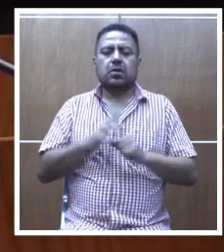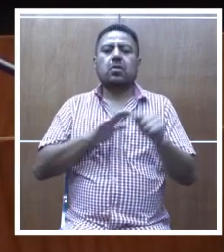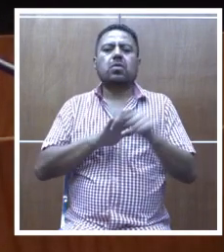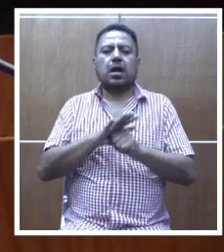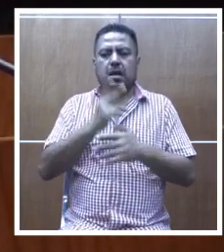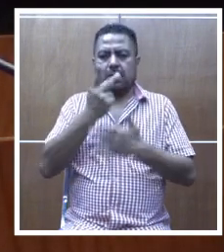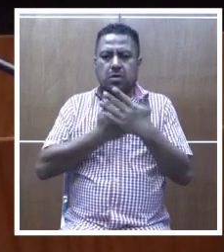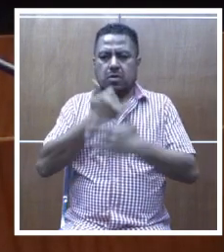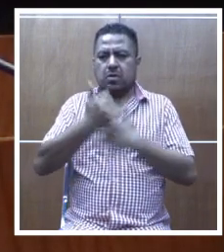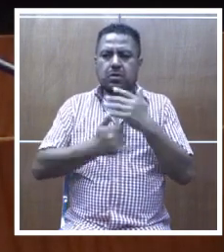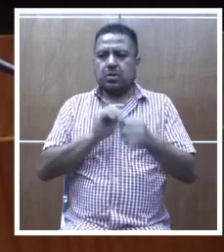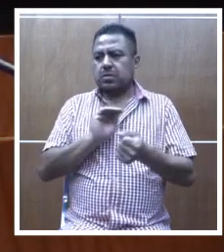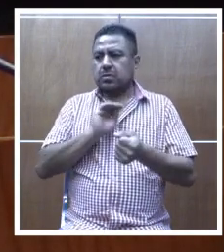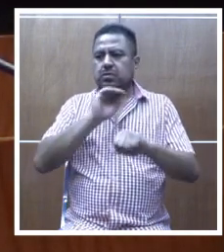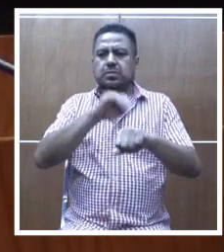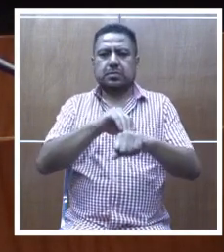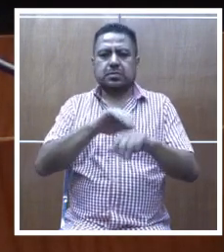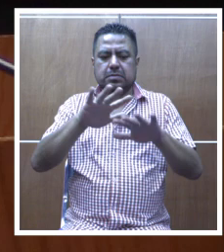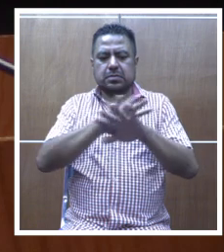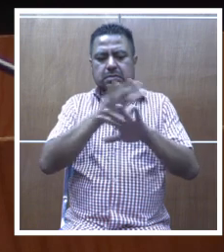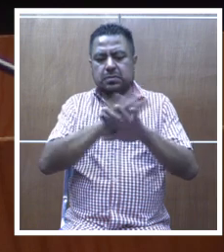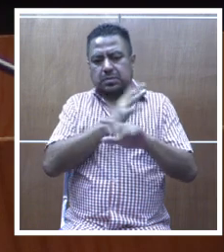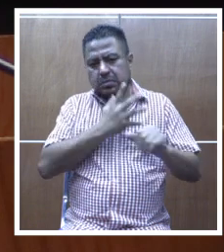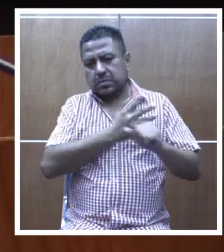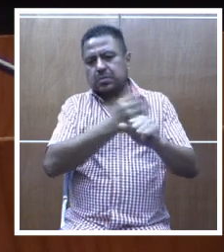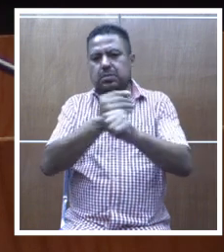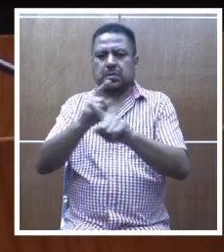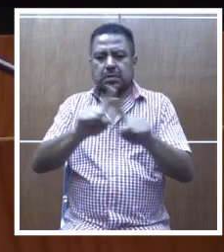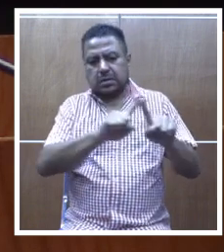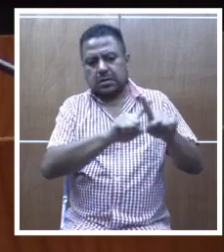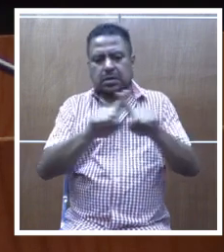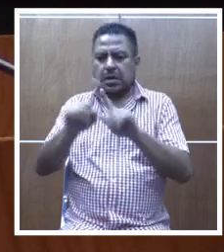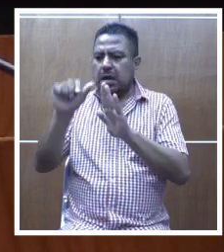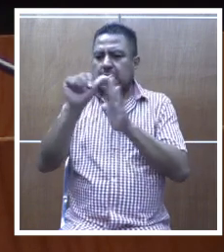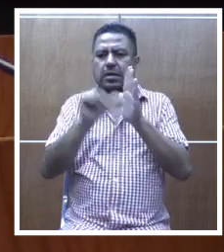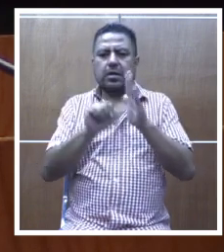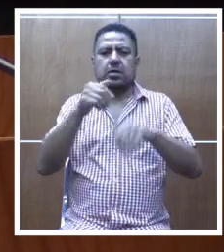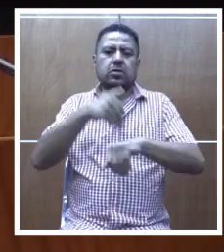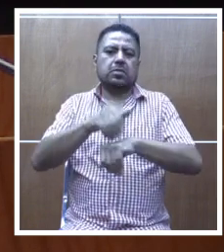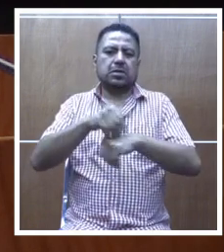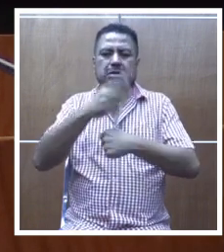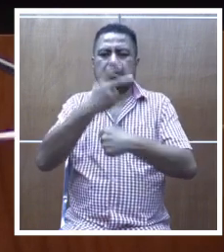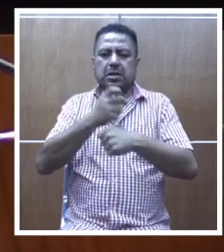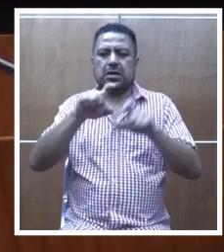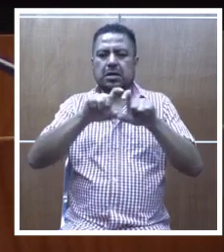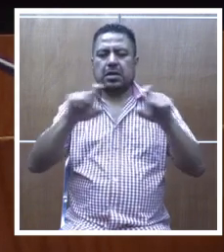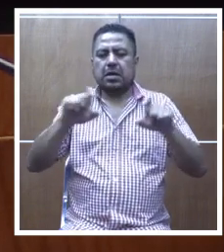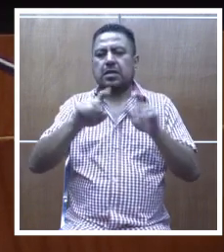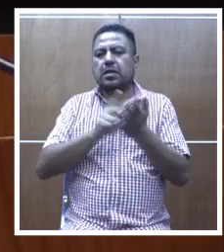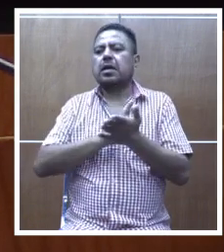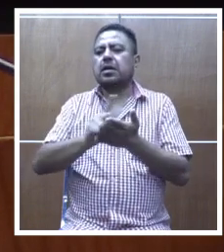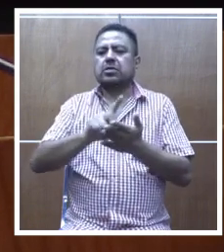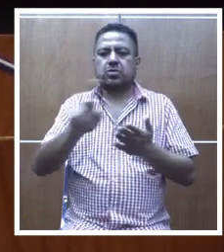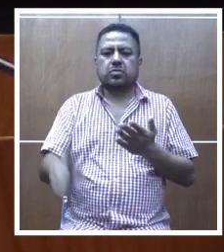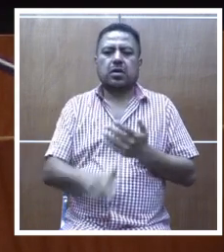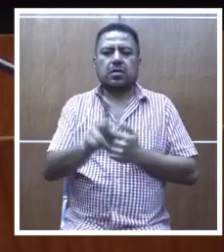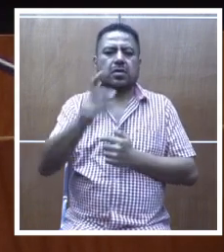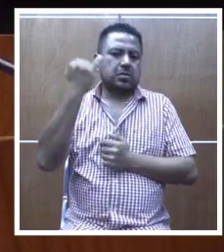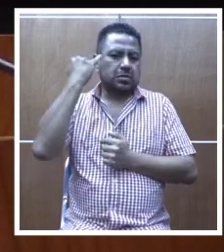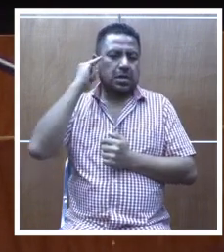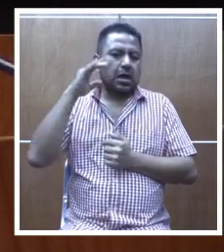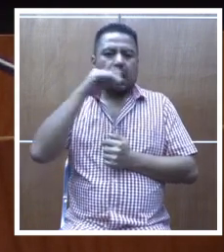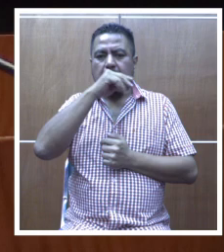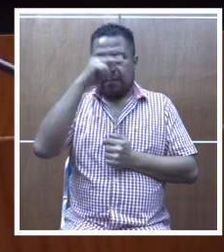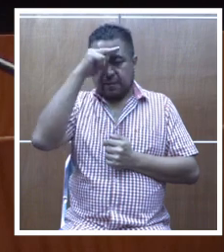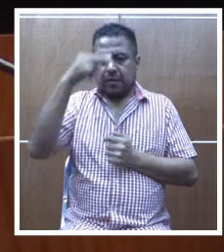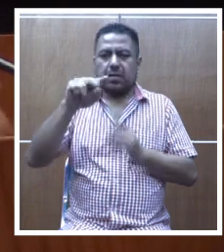de decreto, que se reforman y adicionan diversos artículos de la sección segunda de los derechos de los pueblos indígenas y afromexicanos